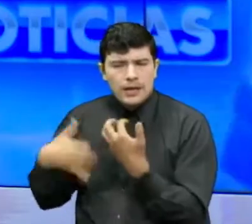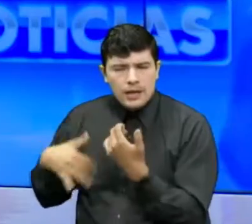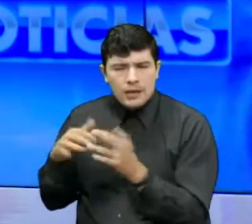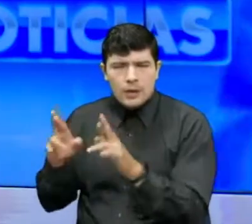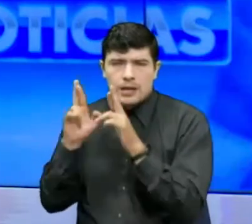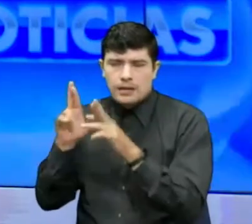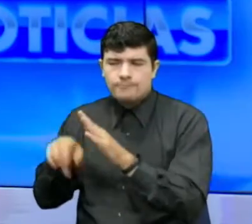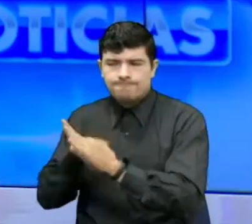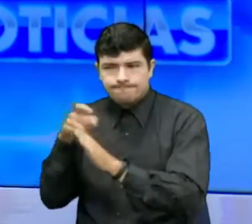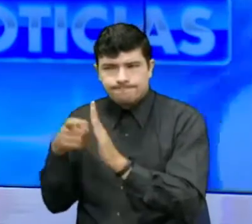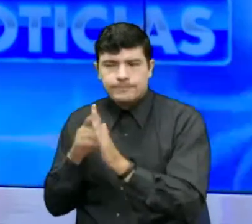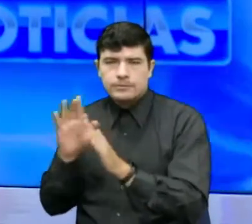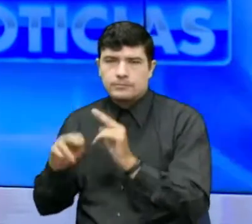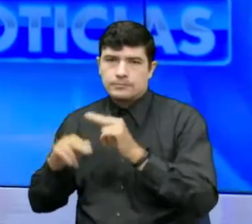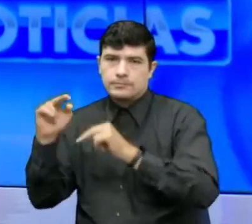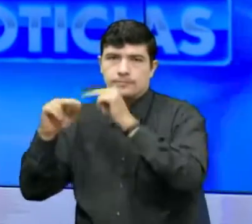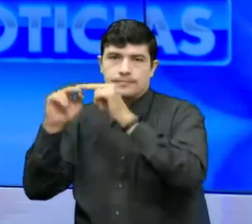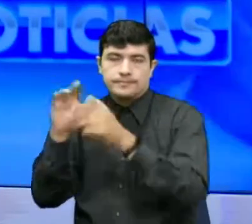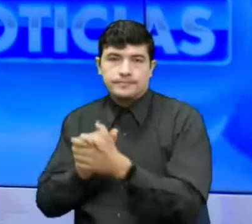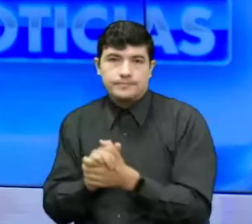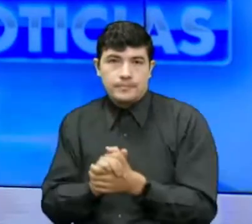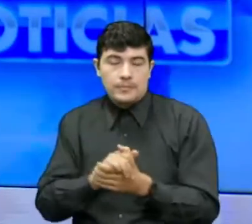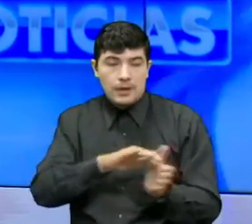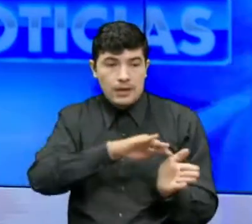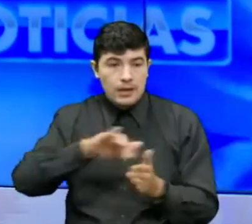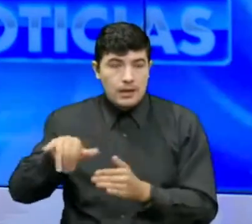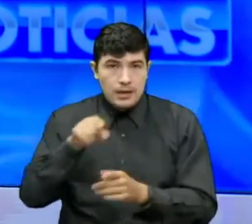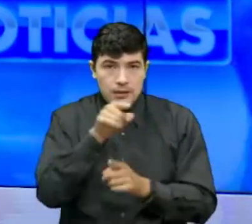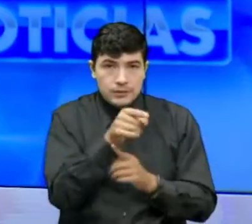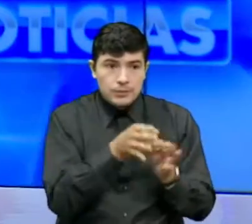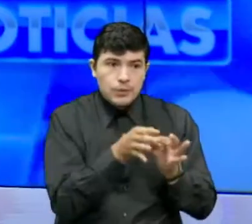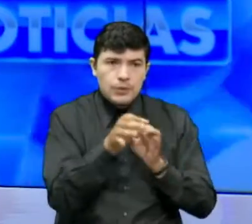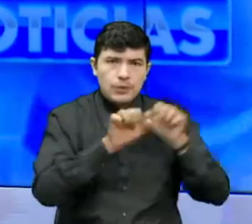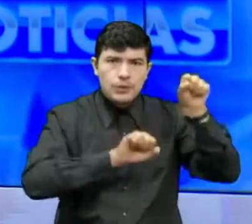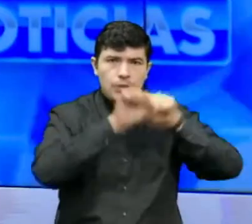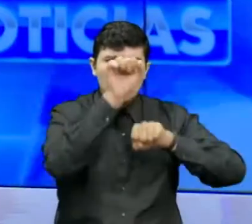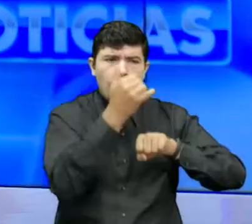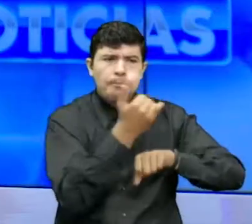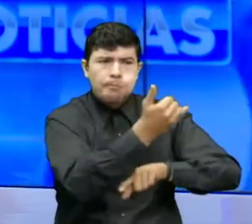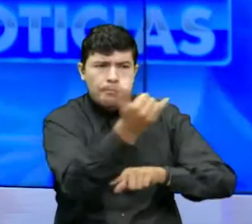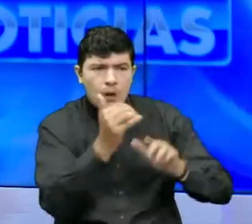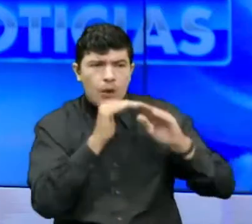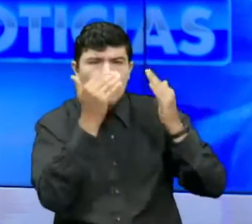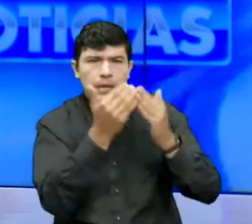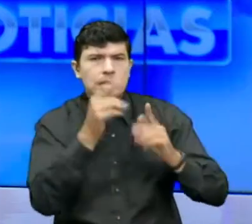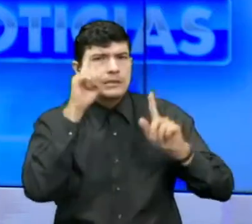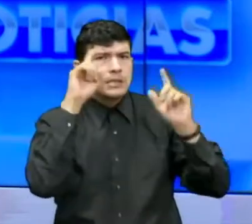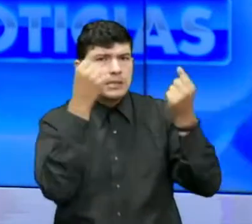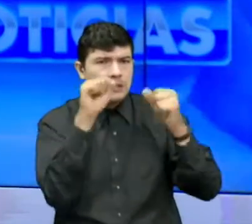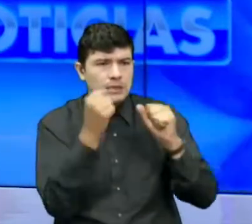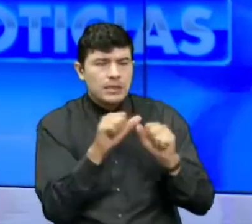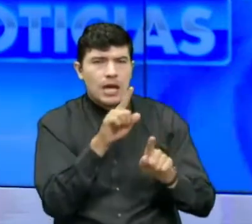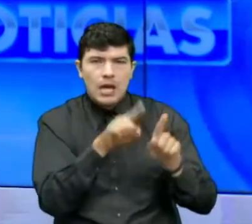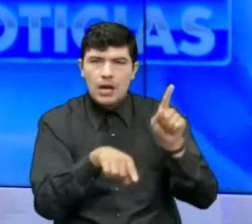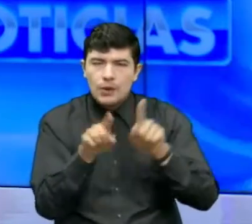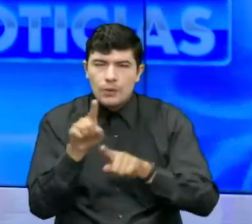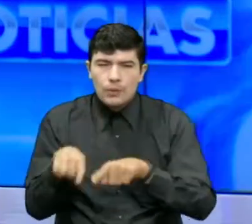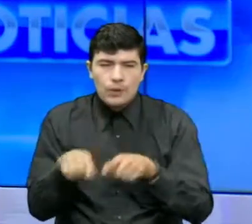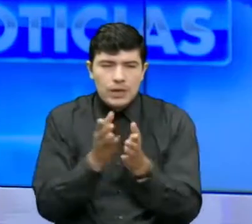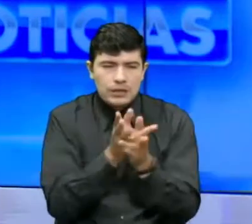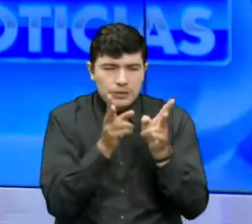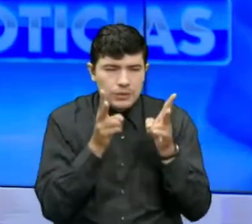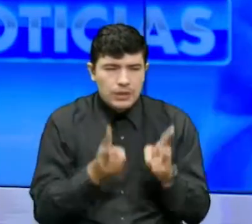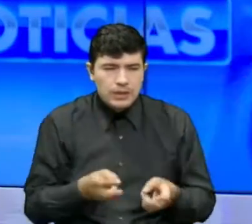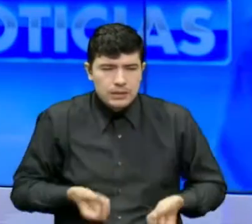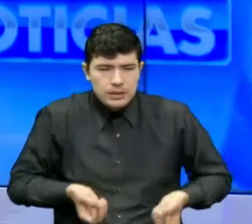y en el municipio del socorro hay preocupación en algunas instituciones educativas debido a que varios estudiantes no están entregando sus trabajos